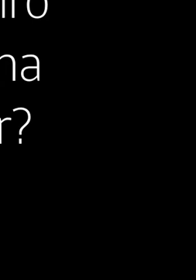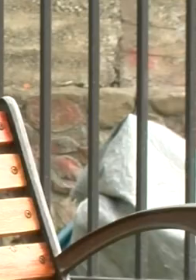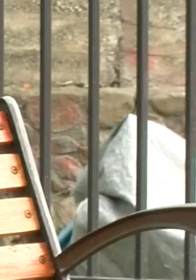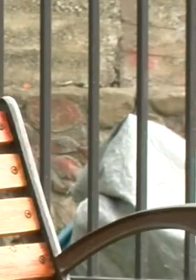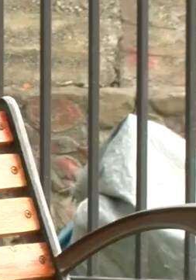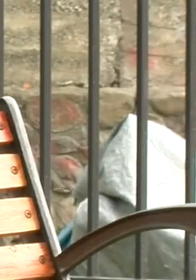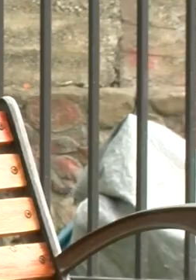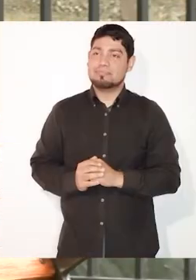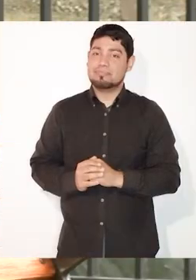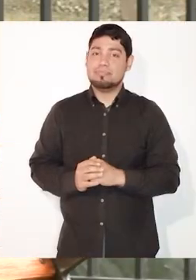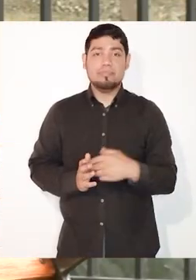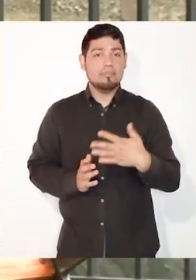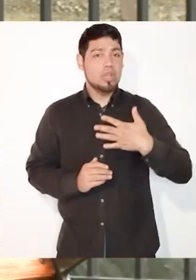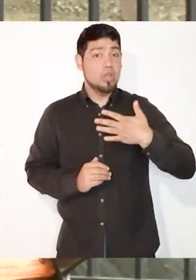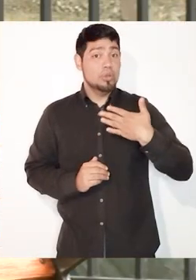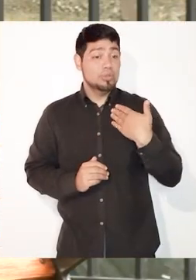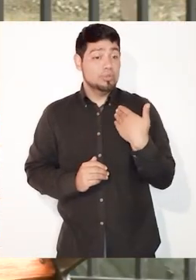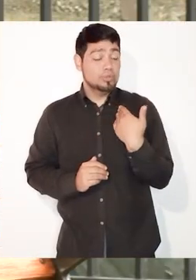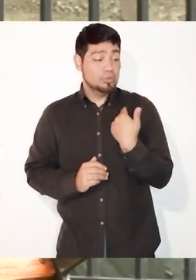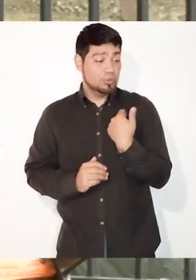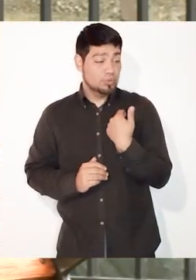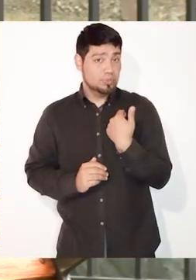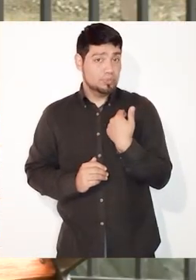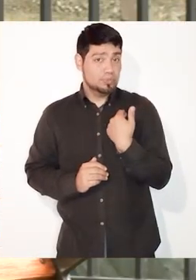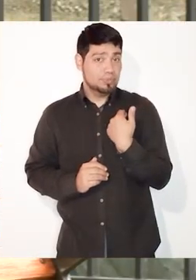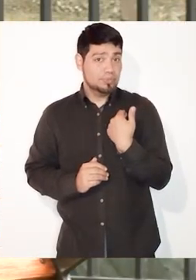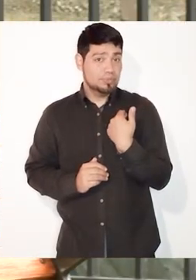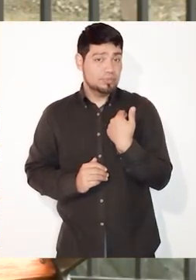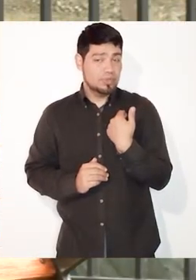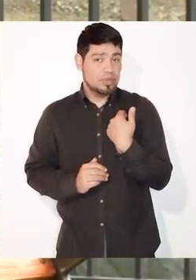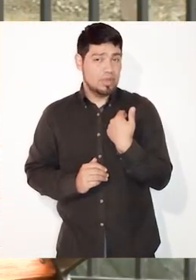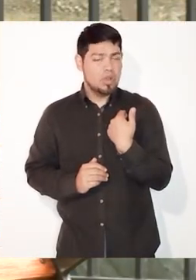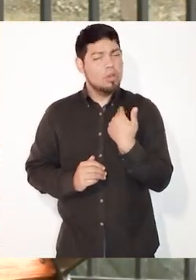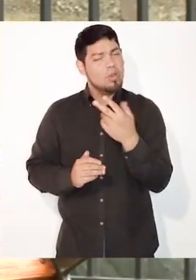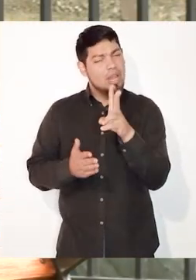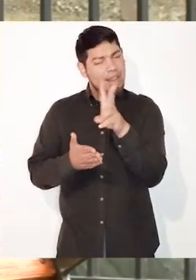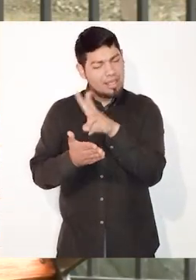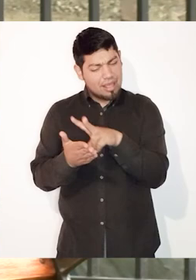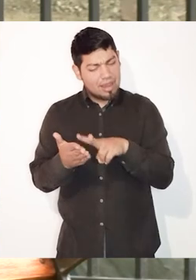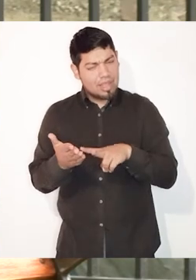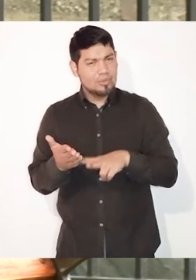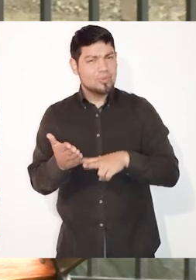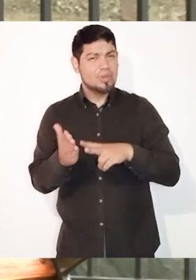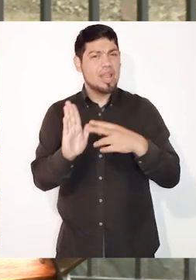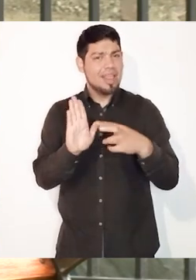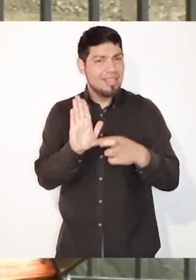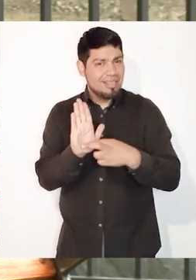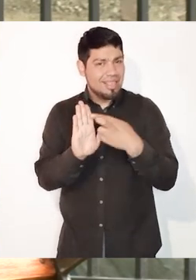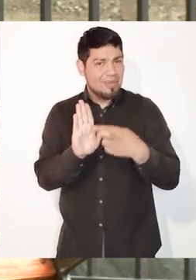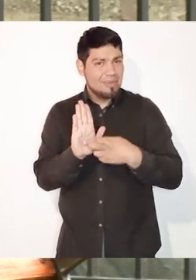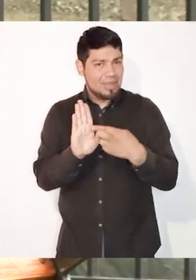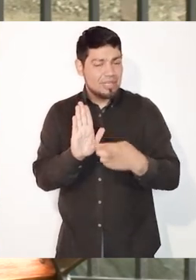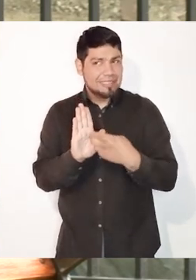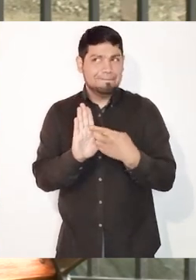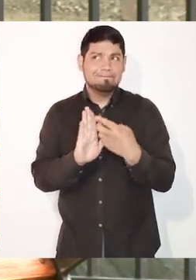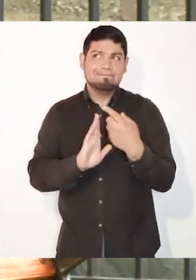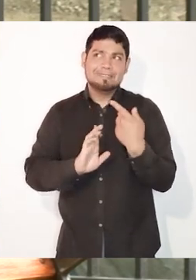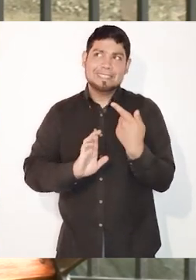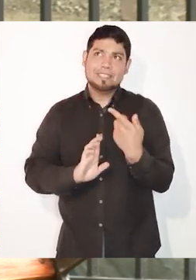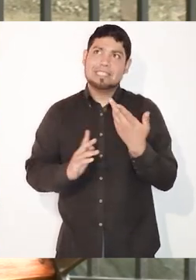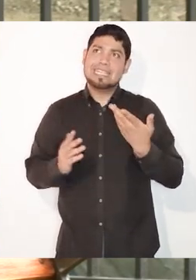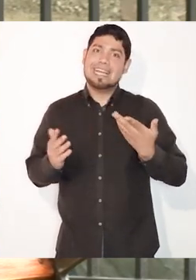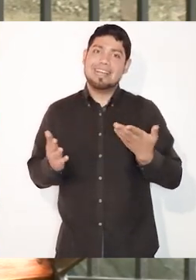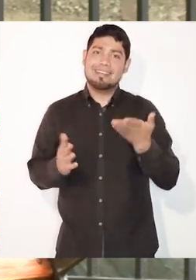particular? Yo tuve mis comienzos con la literatura y con la poesía específicamente vienen antes